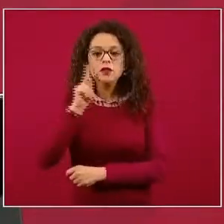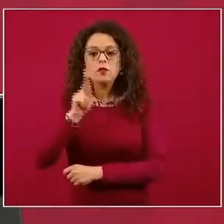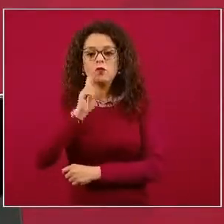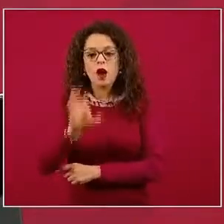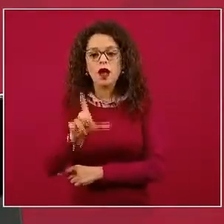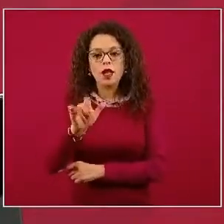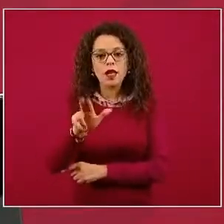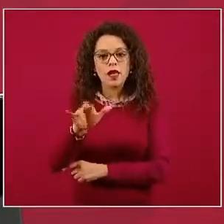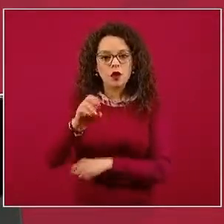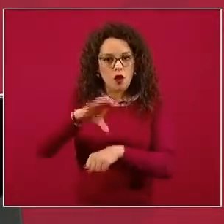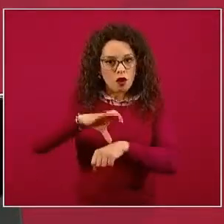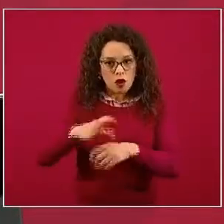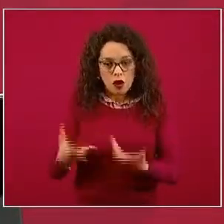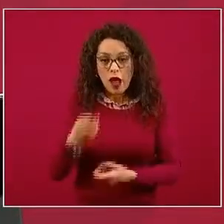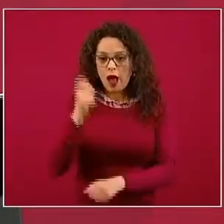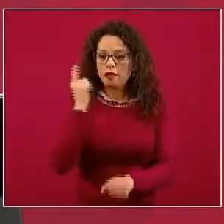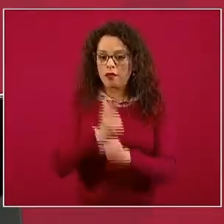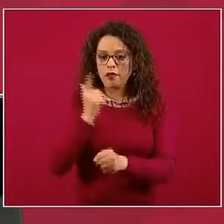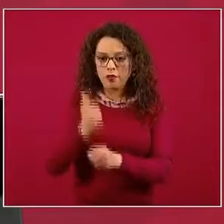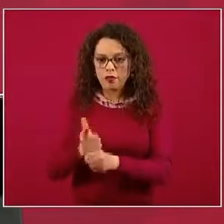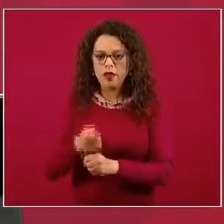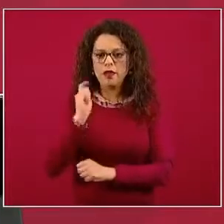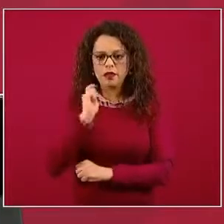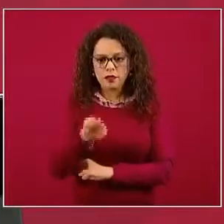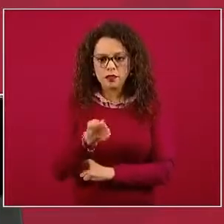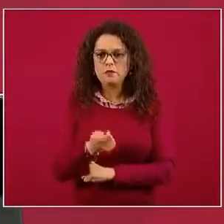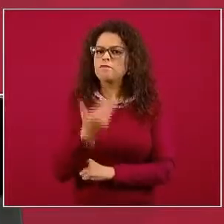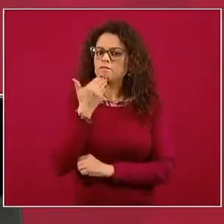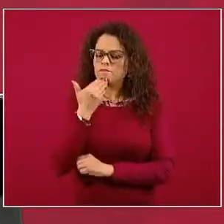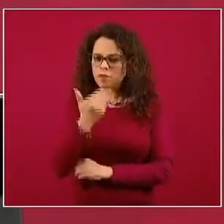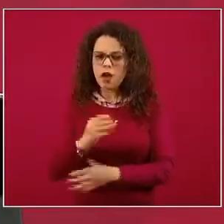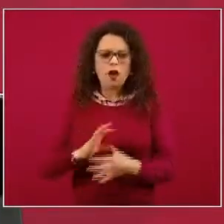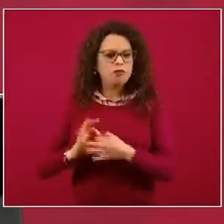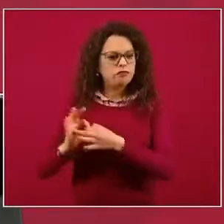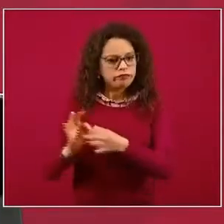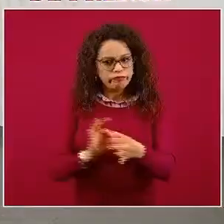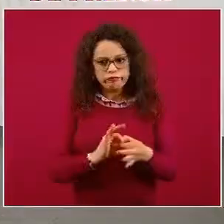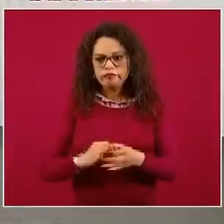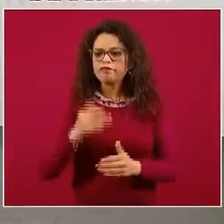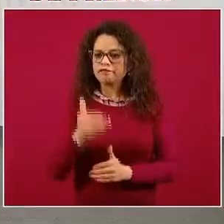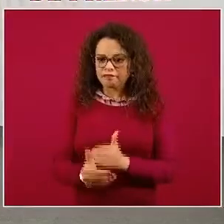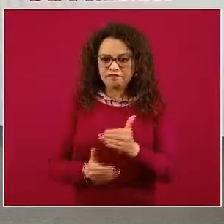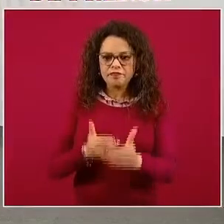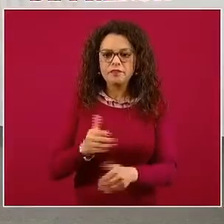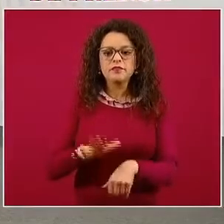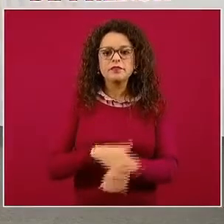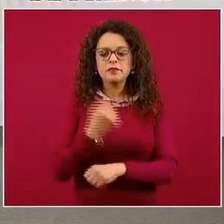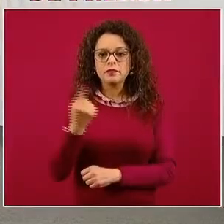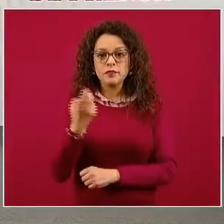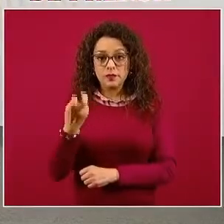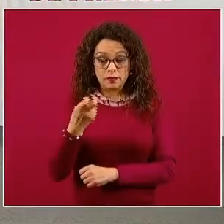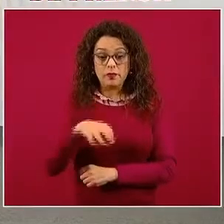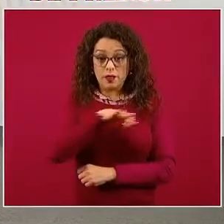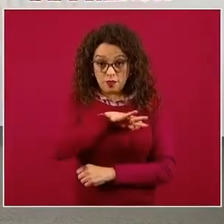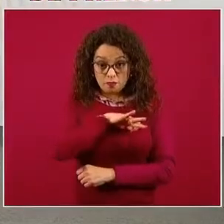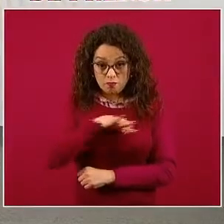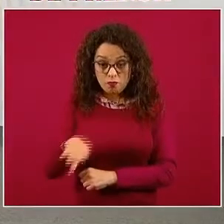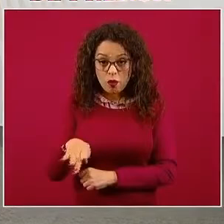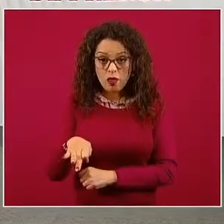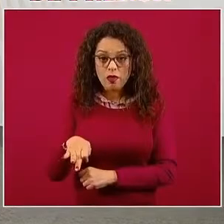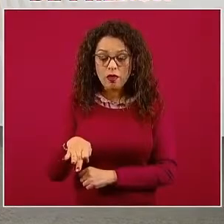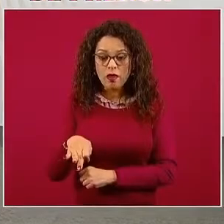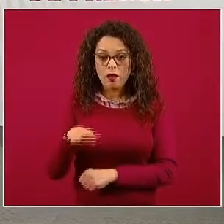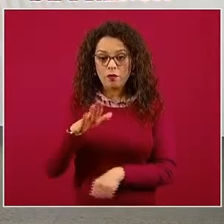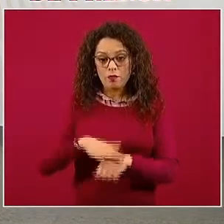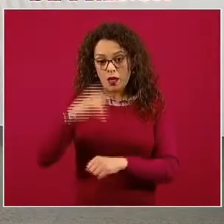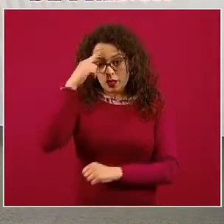clínicos, hemos encontrado una confluencia muy productiva, porque esto lo que nos permite es